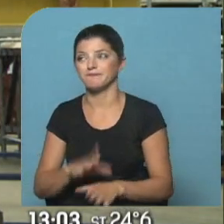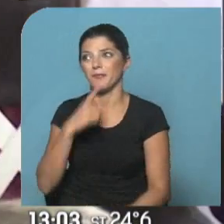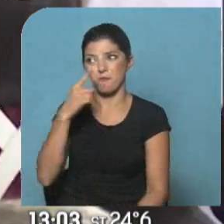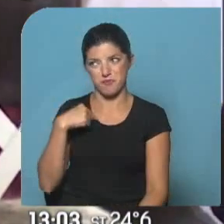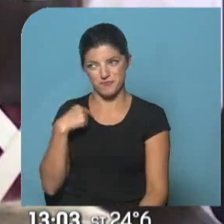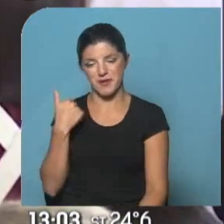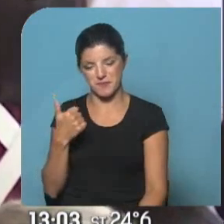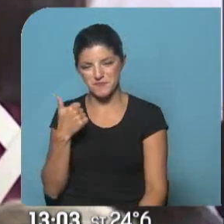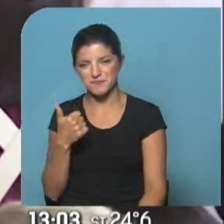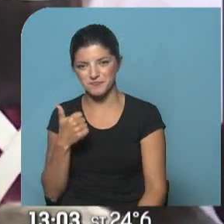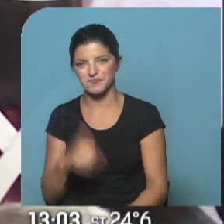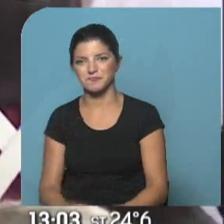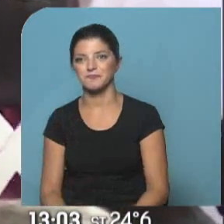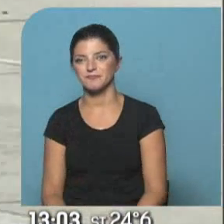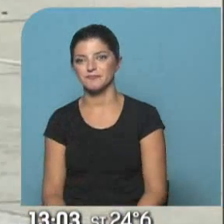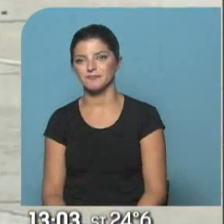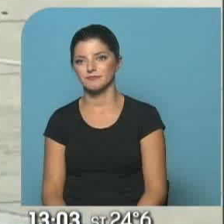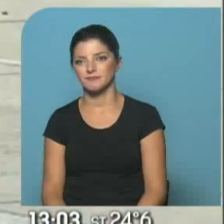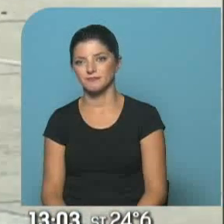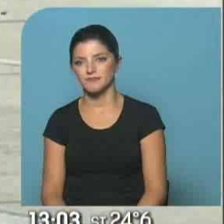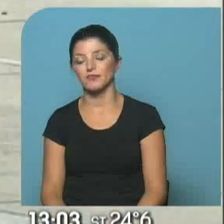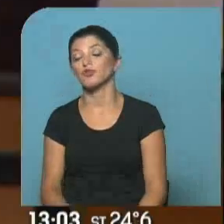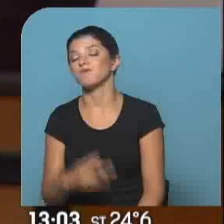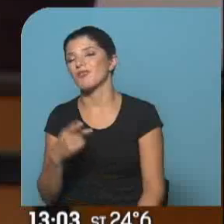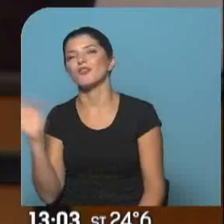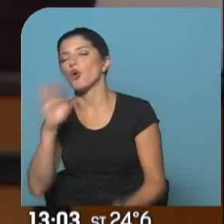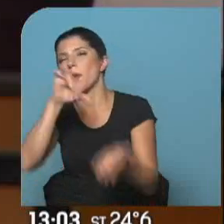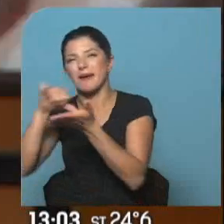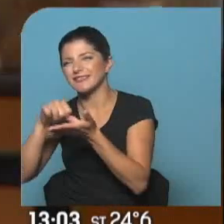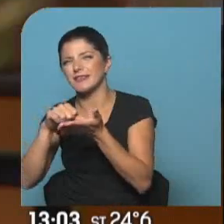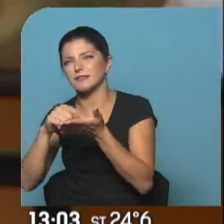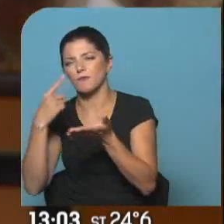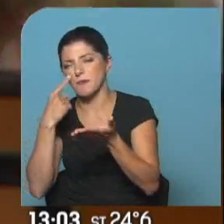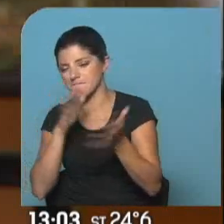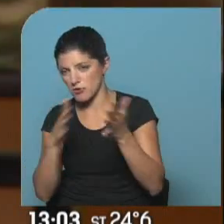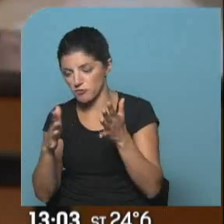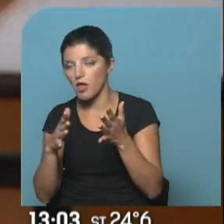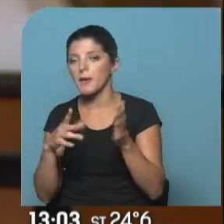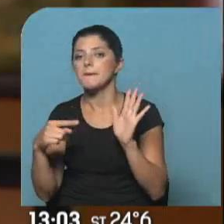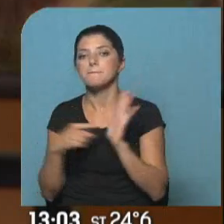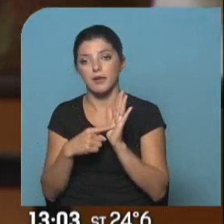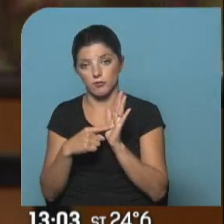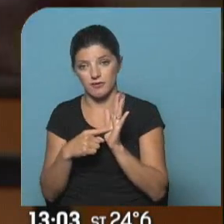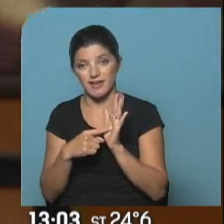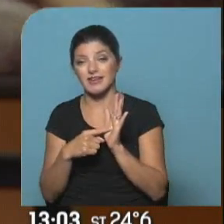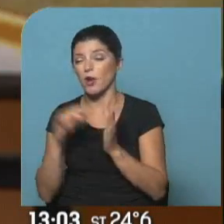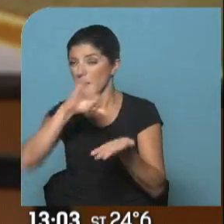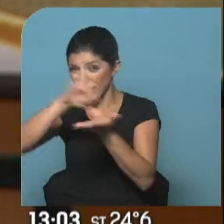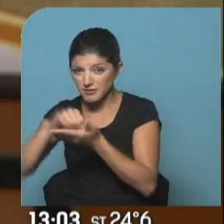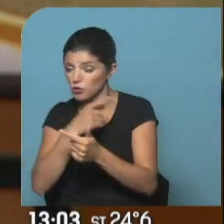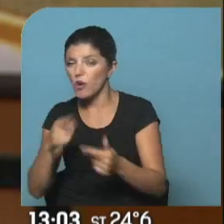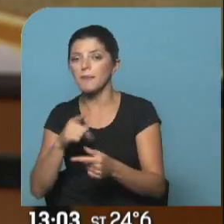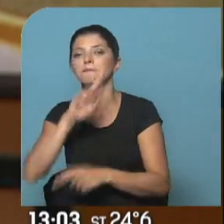porque digo, no tengo tanto detalle para todos los países, pero en general te diría, no hay planificación en defensa en ningún país.